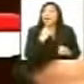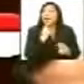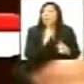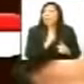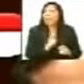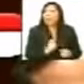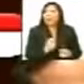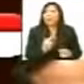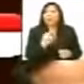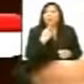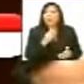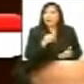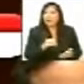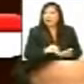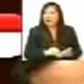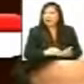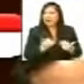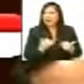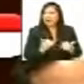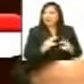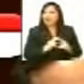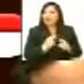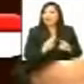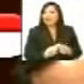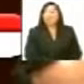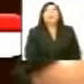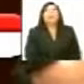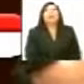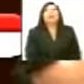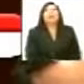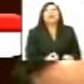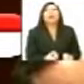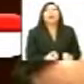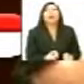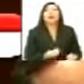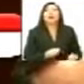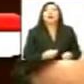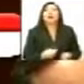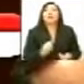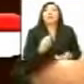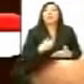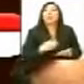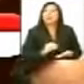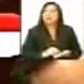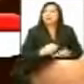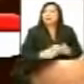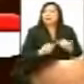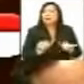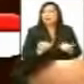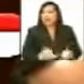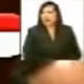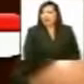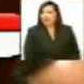pregunta para quienes están en esta reunión, de cómo serían esos mecanismos para ir avanzando en